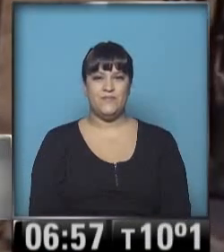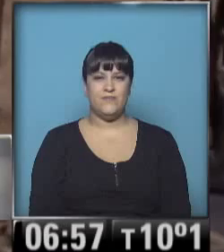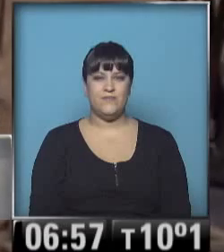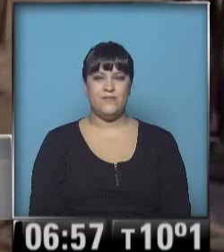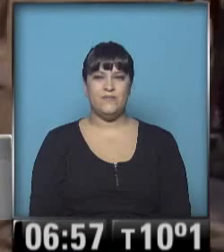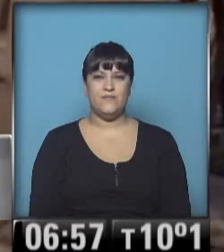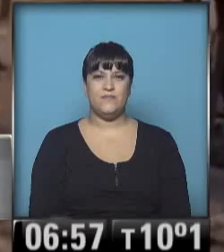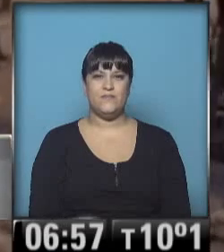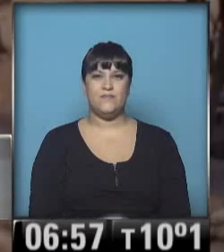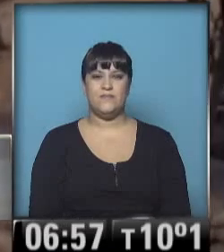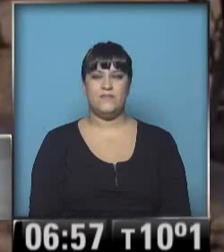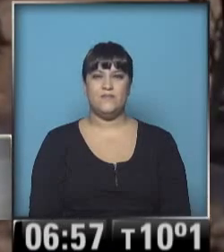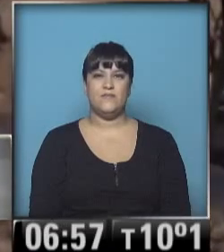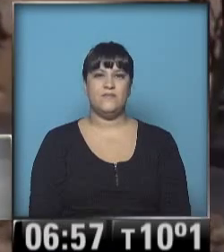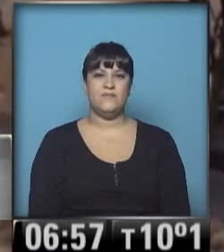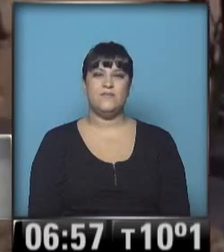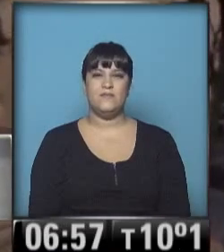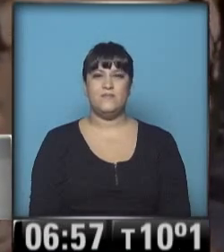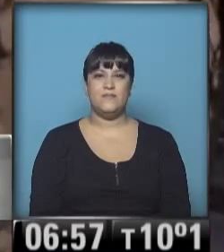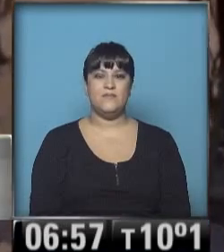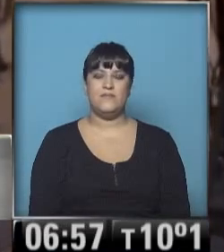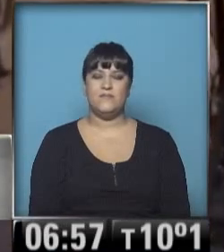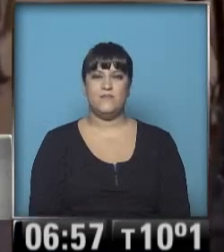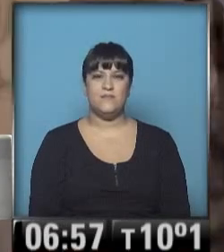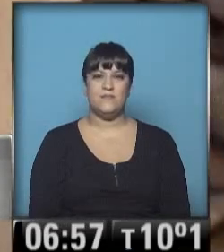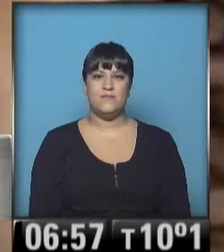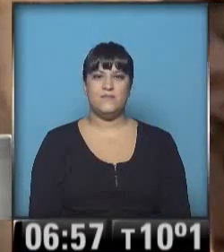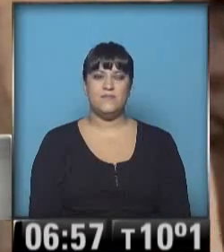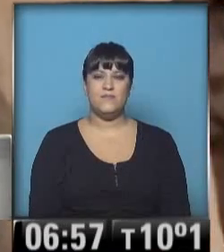Y la noche parece un desierto,